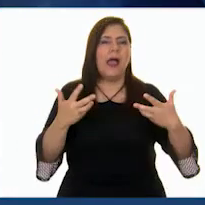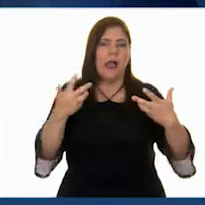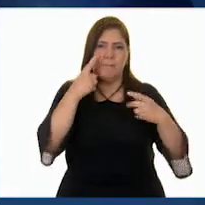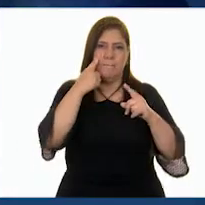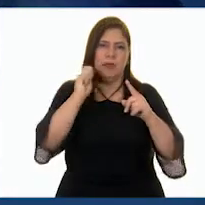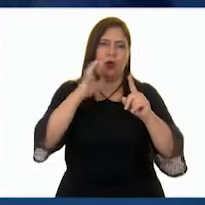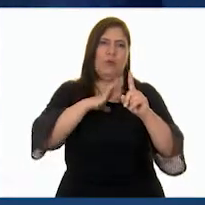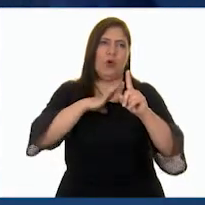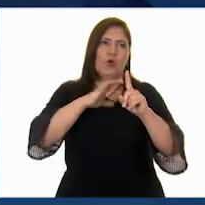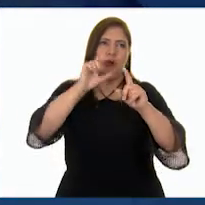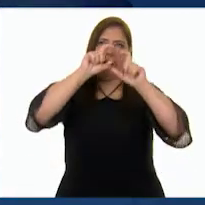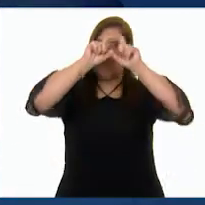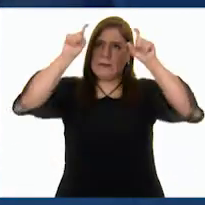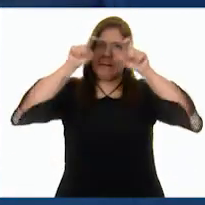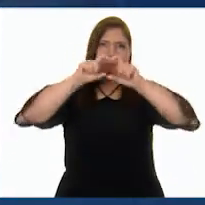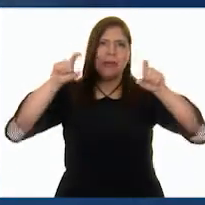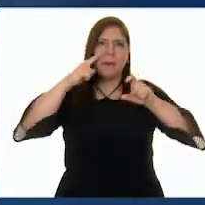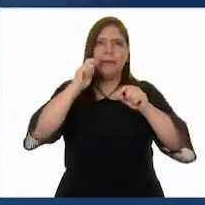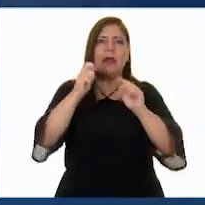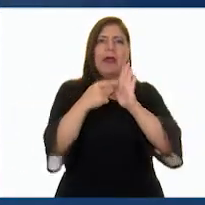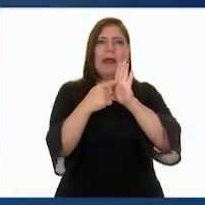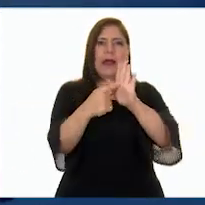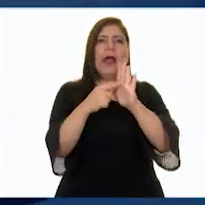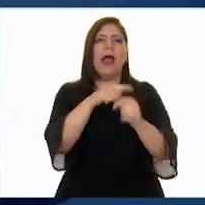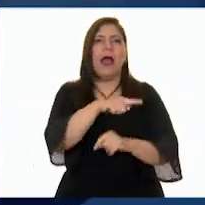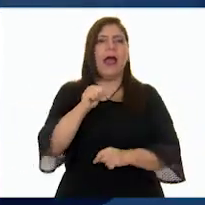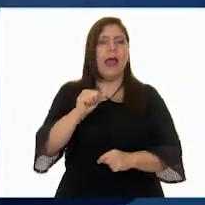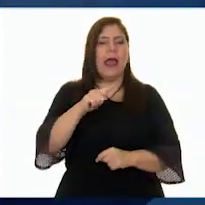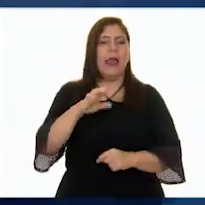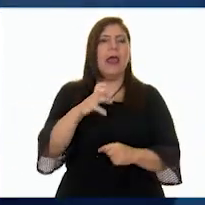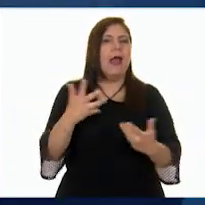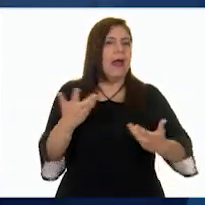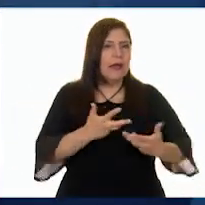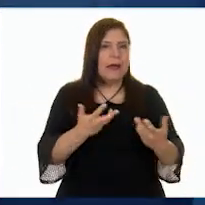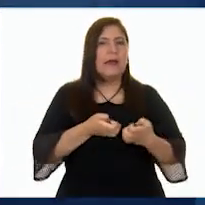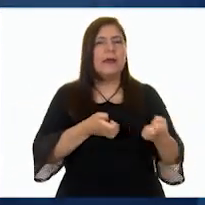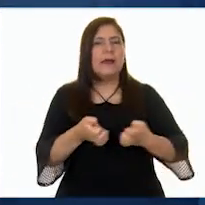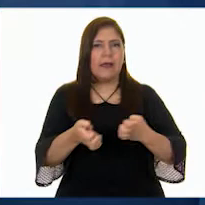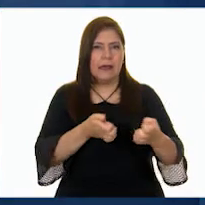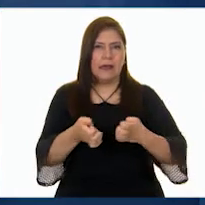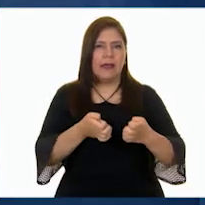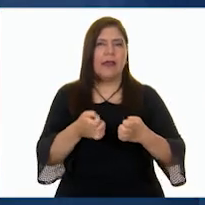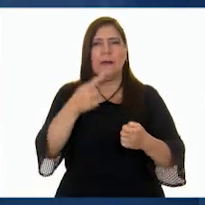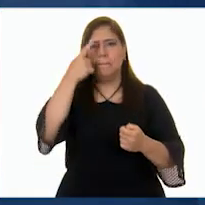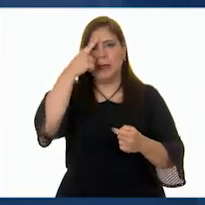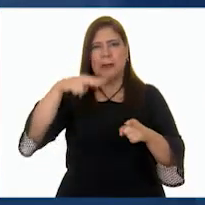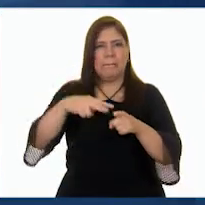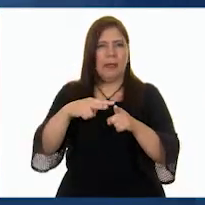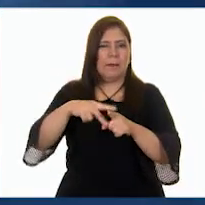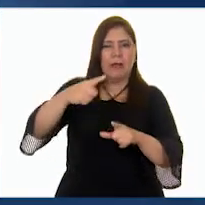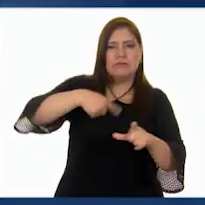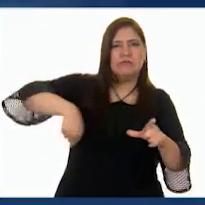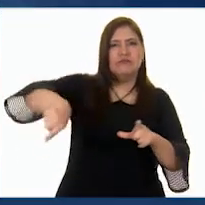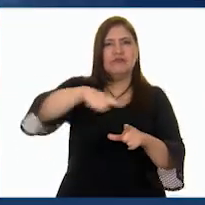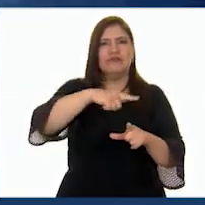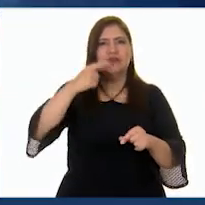esquema donde se representa todo lo que Alejandra hacía como rutina en la pista del parque. A